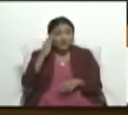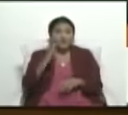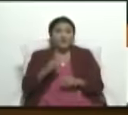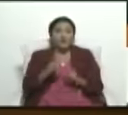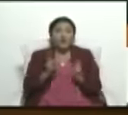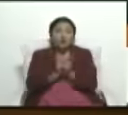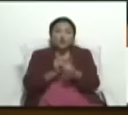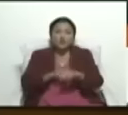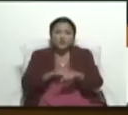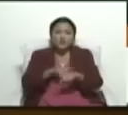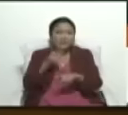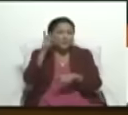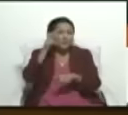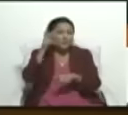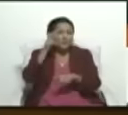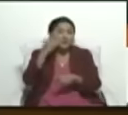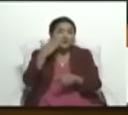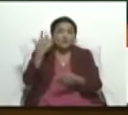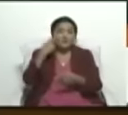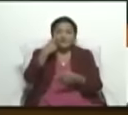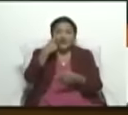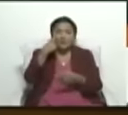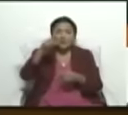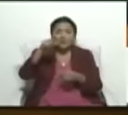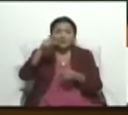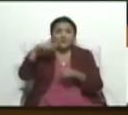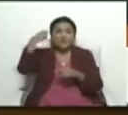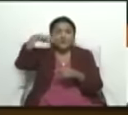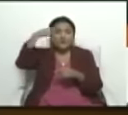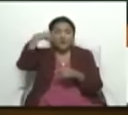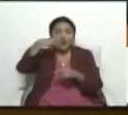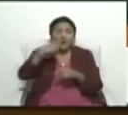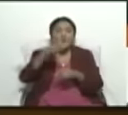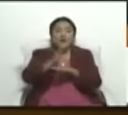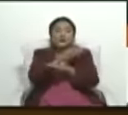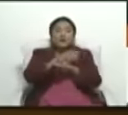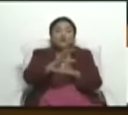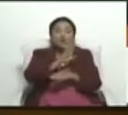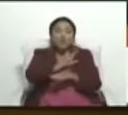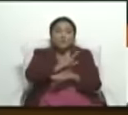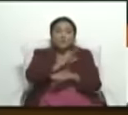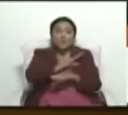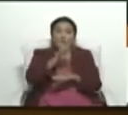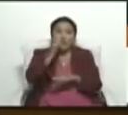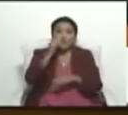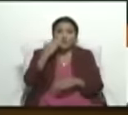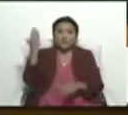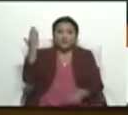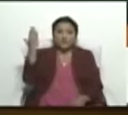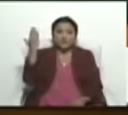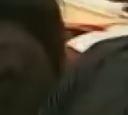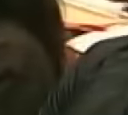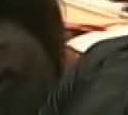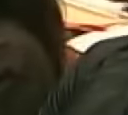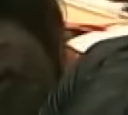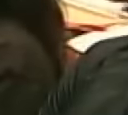segundos escuchemos un video, una canción que se llama Jeremías 17.5. Adelante.